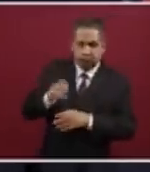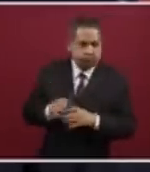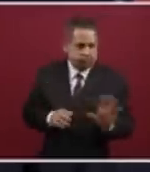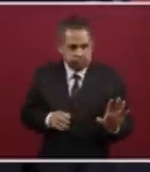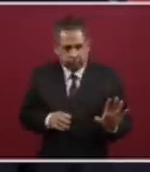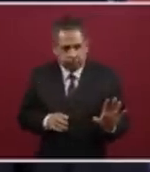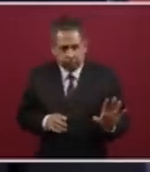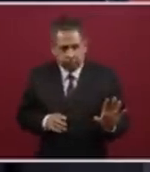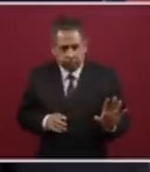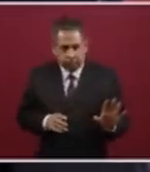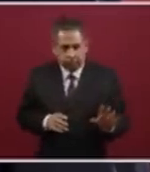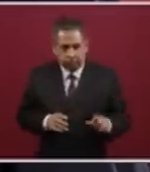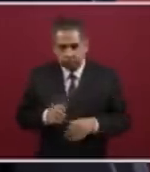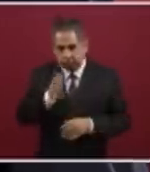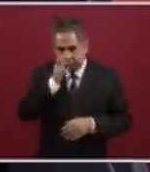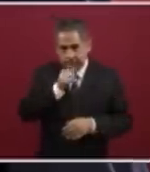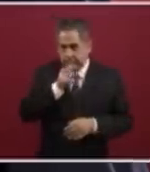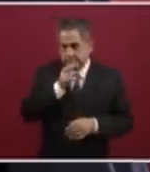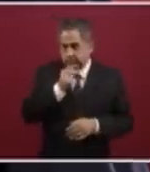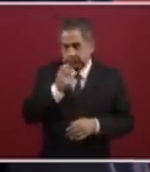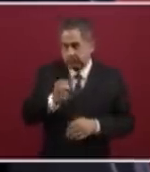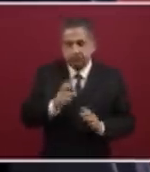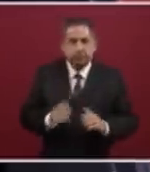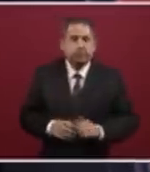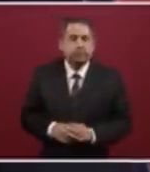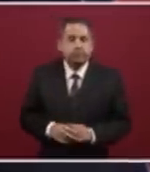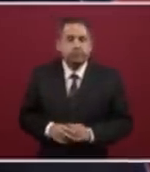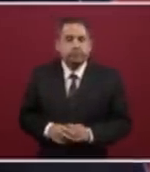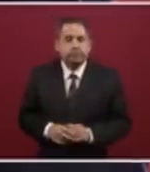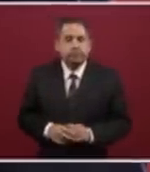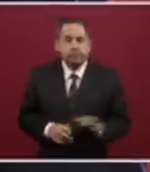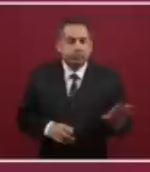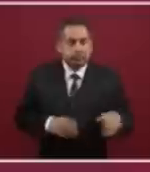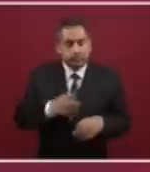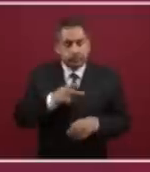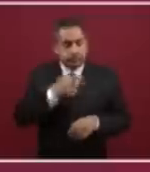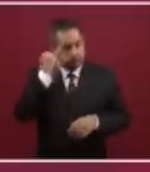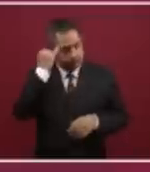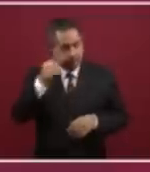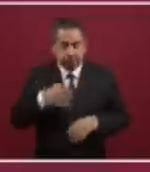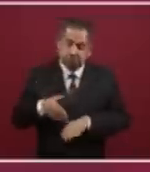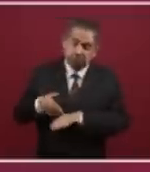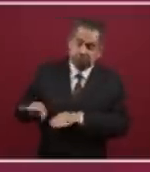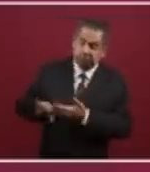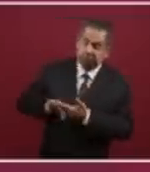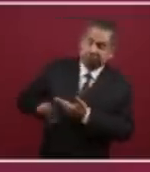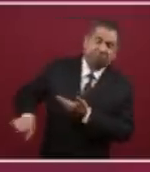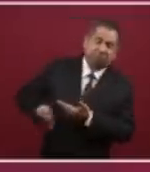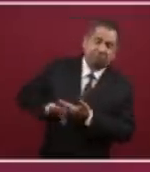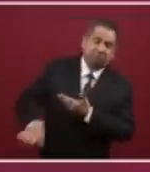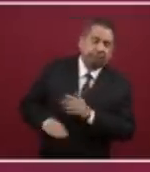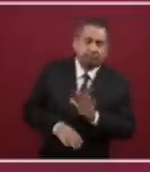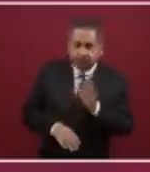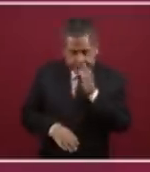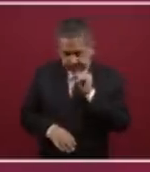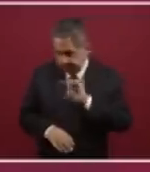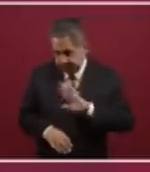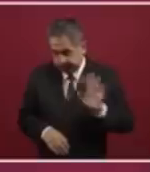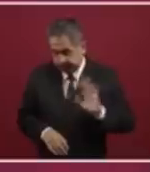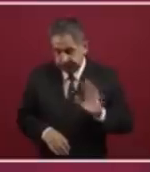Nosotros no podemos darle entrada a esa concepción de rechazo a